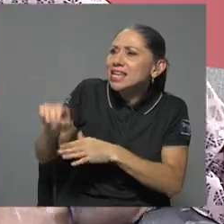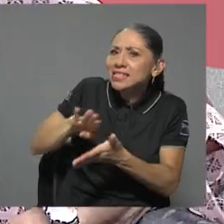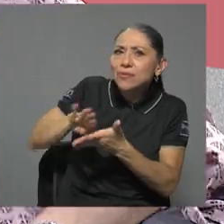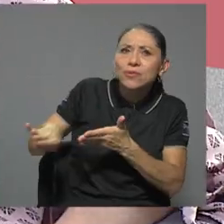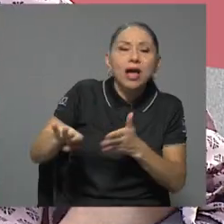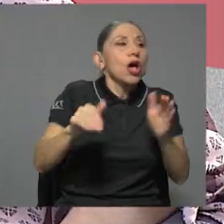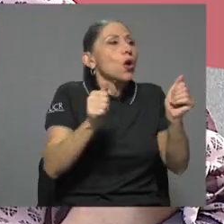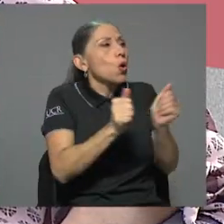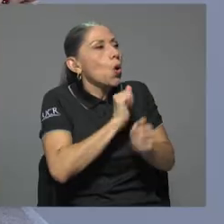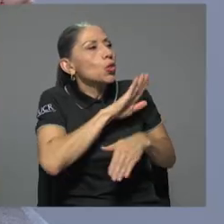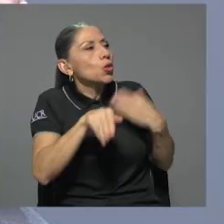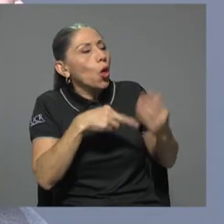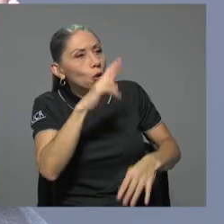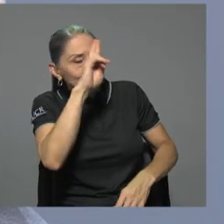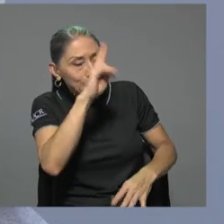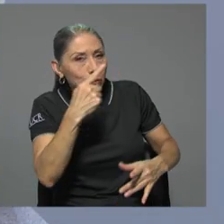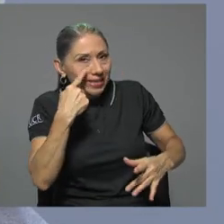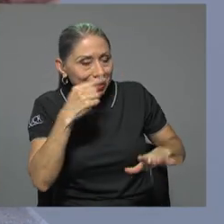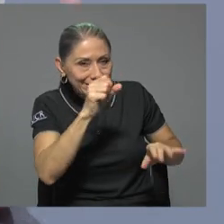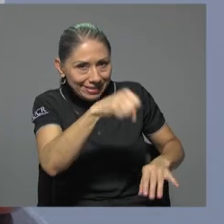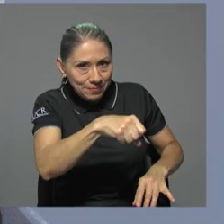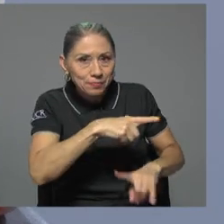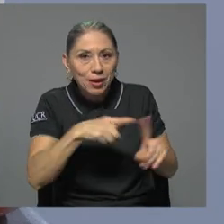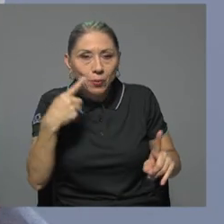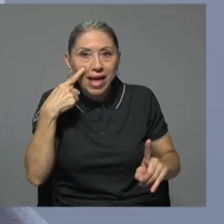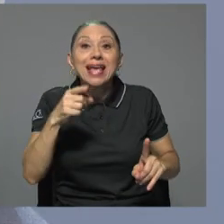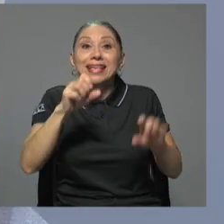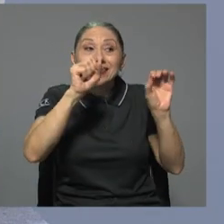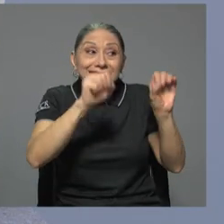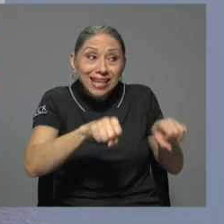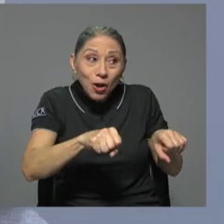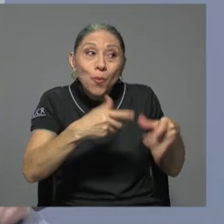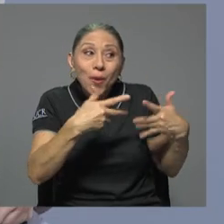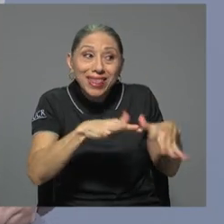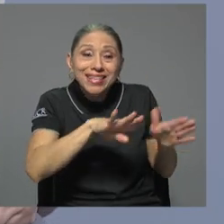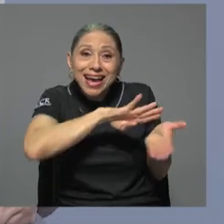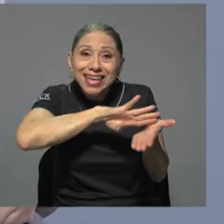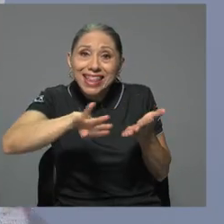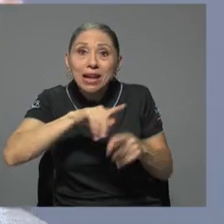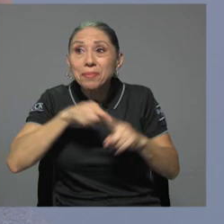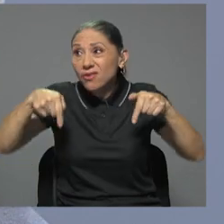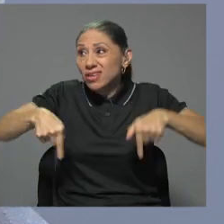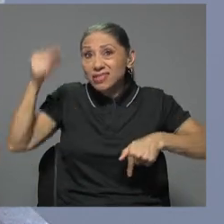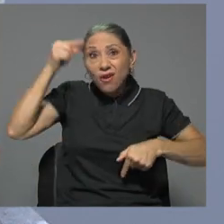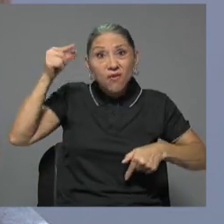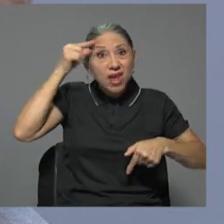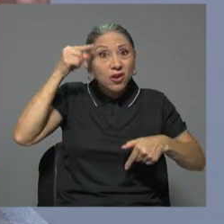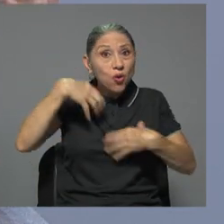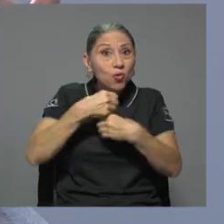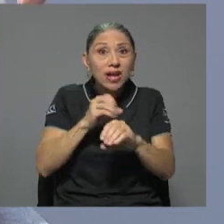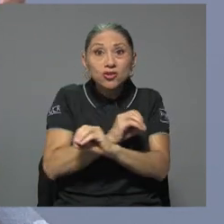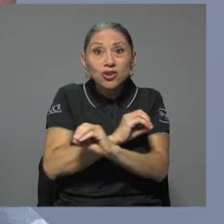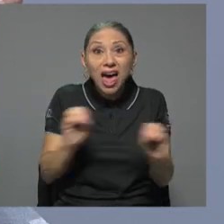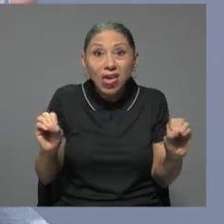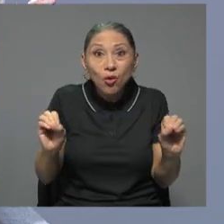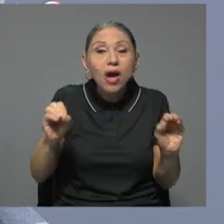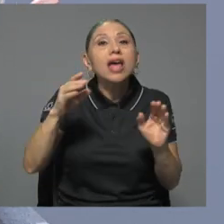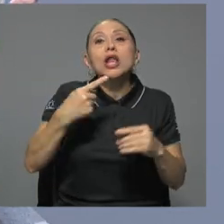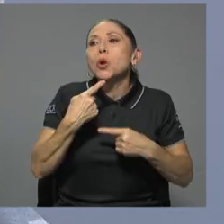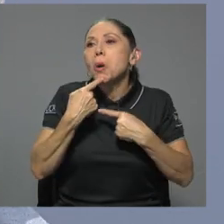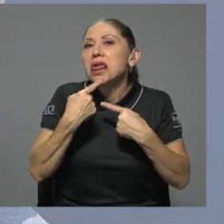pero se lo pueden quitar pero este gobierno no ha hecho nada la contraloría lo ha señalado